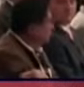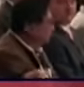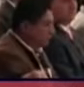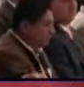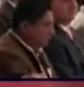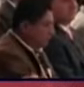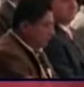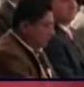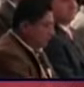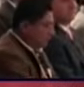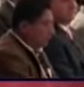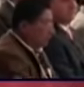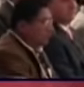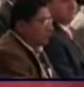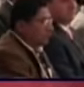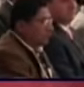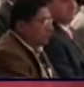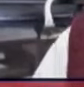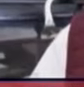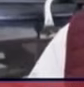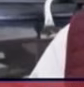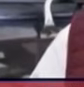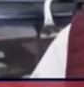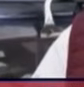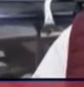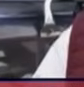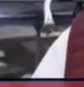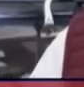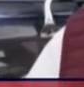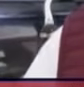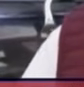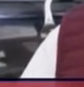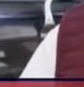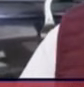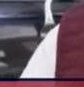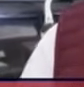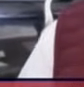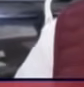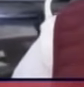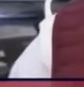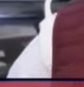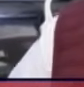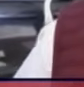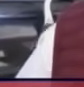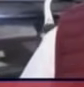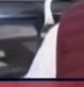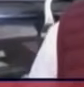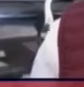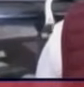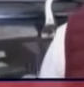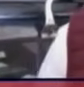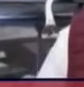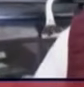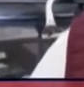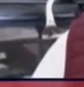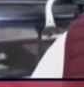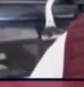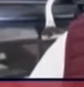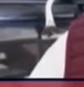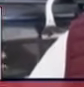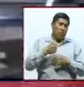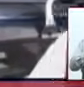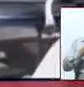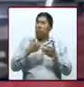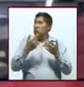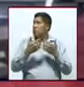los autoprorrogados está generando mucho conflicto y debería priorizarse las elecciones judiciales, creo yo. Más allá